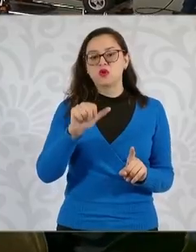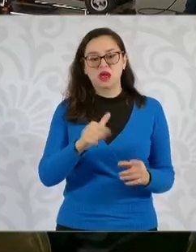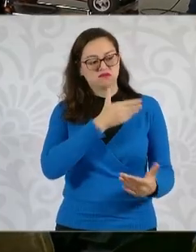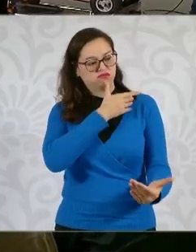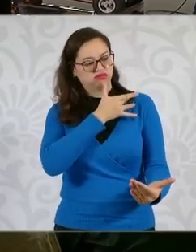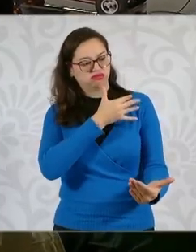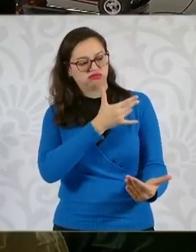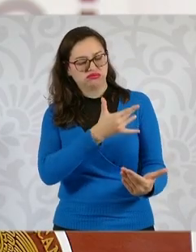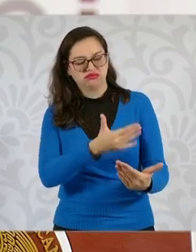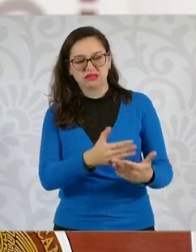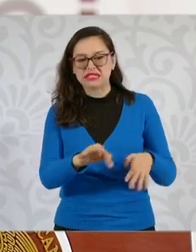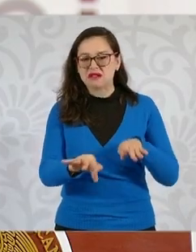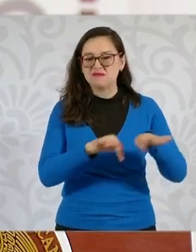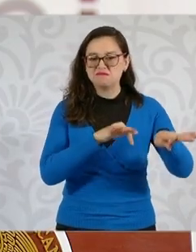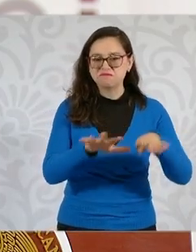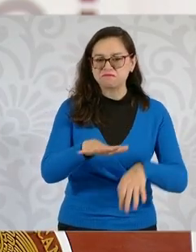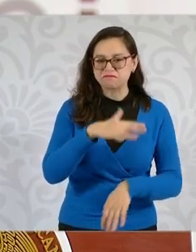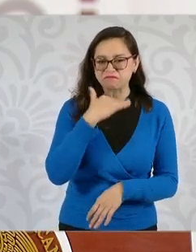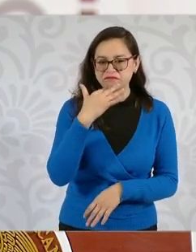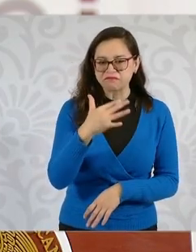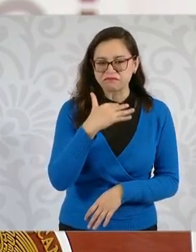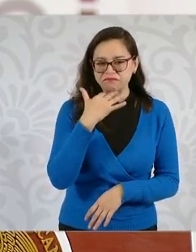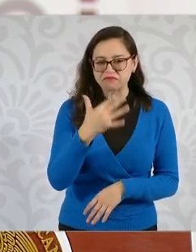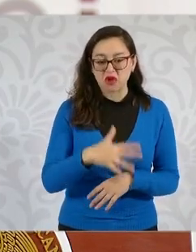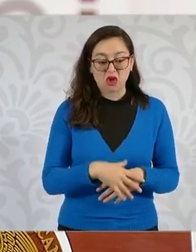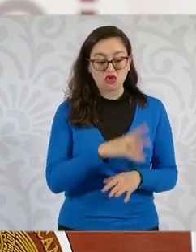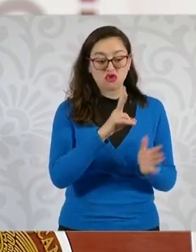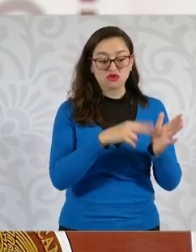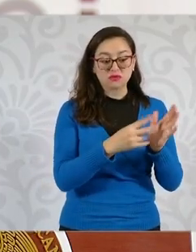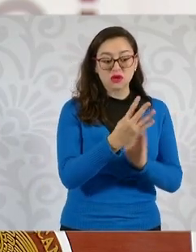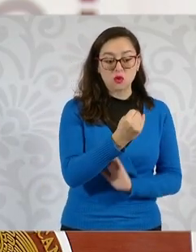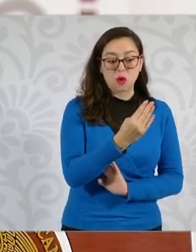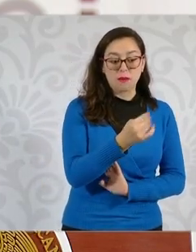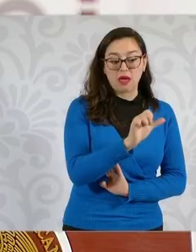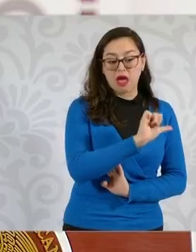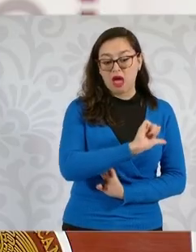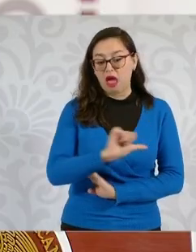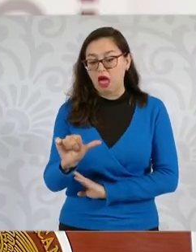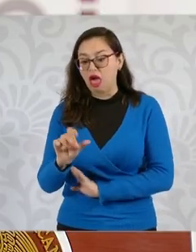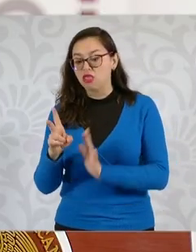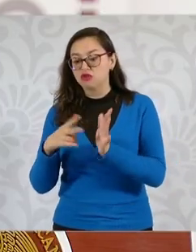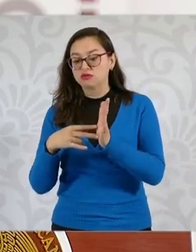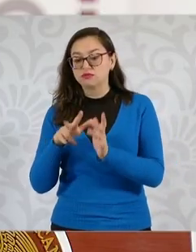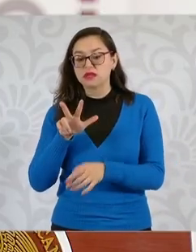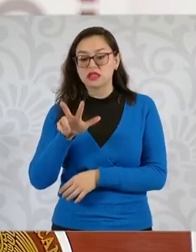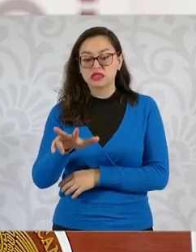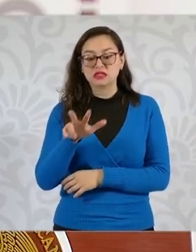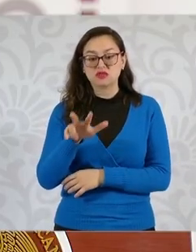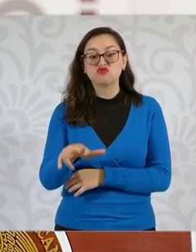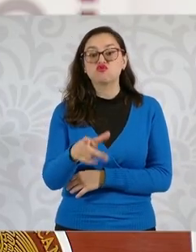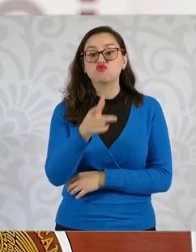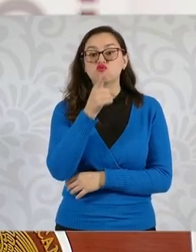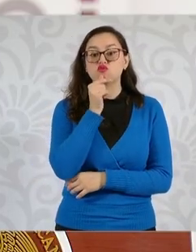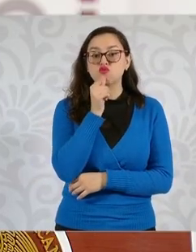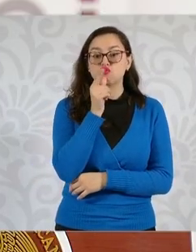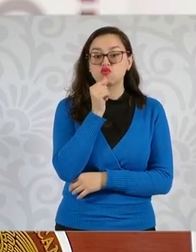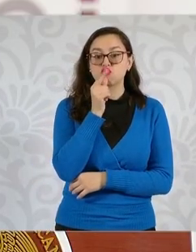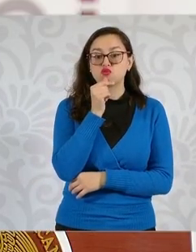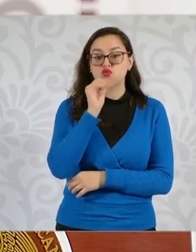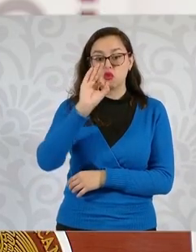Durante el periodo de 2009 a 2018, la Policía Federal, el CISEN